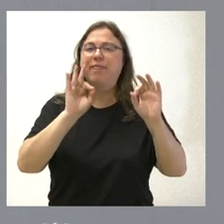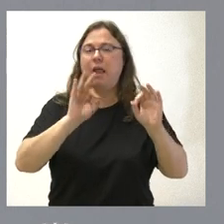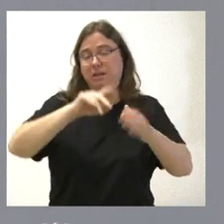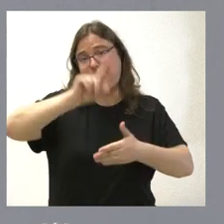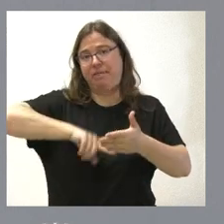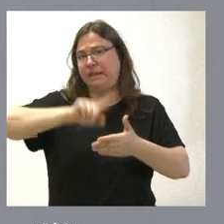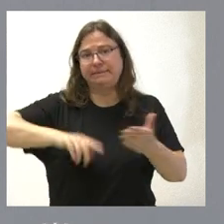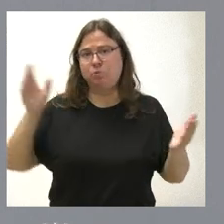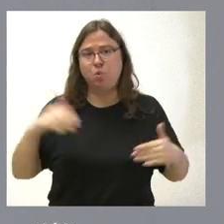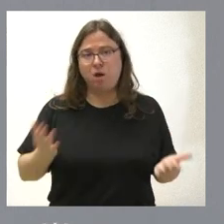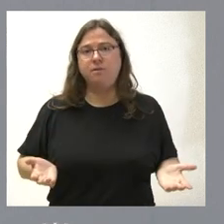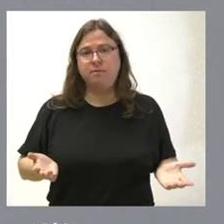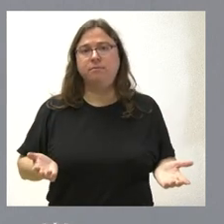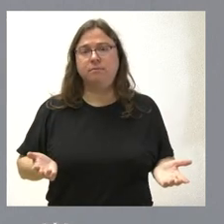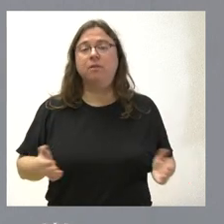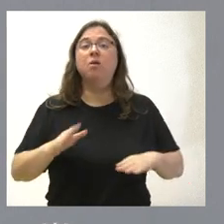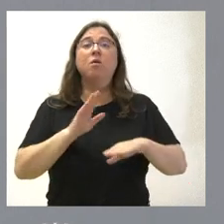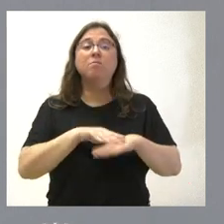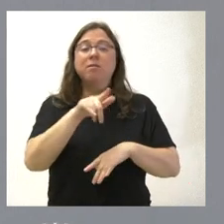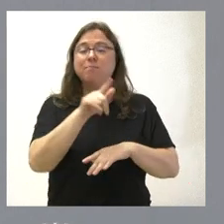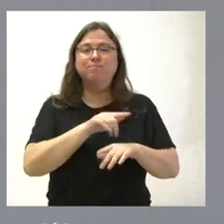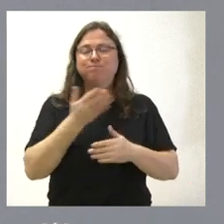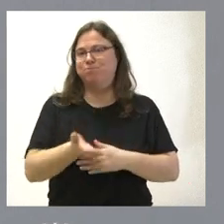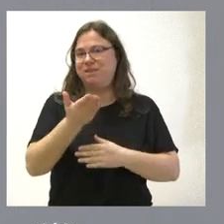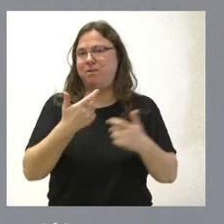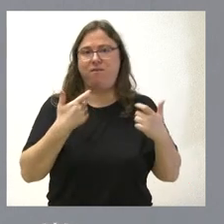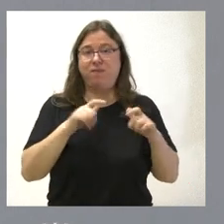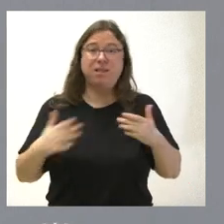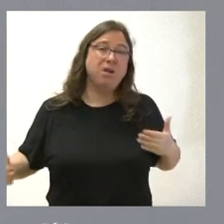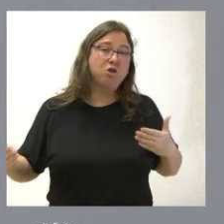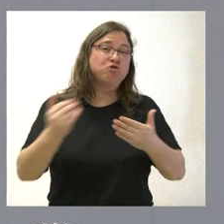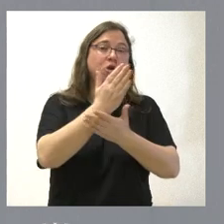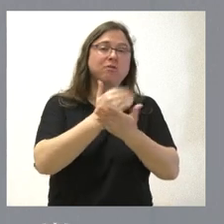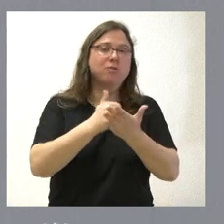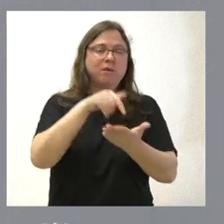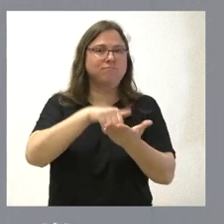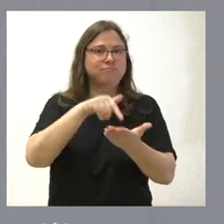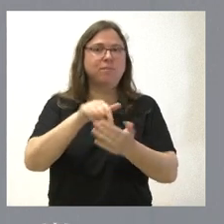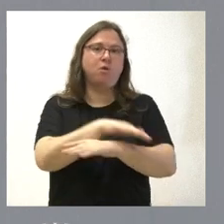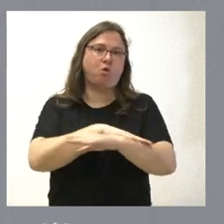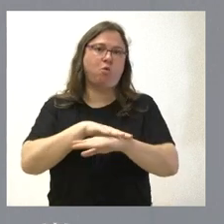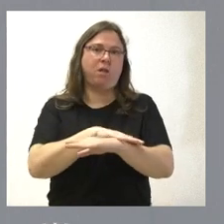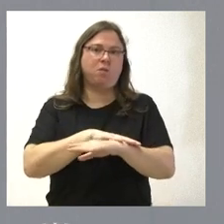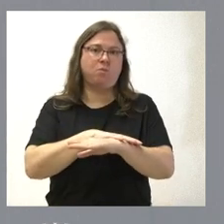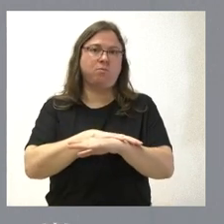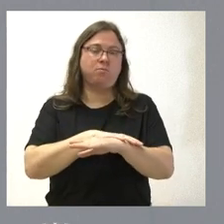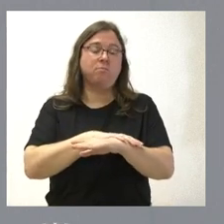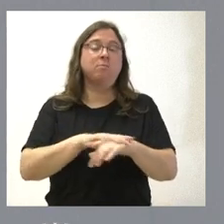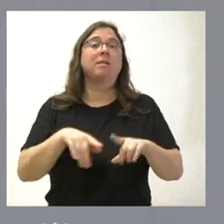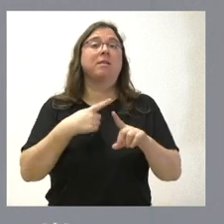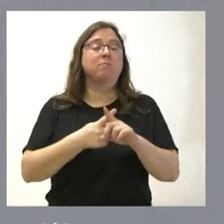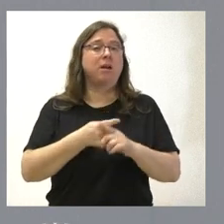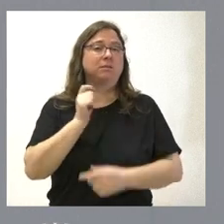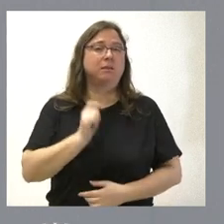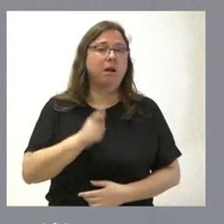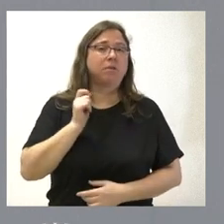en esto porque este es el principal factor que todas las comunidades autónomas reivindican al gobierno y vez tras vez cuando se